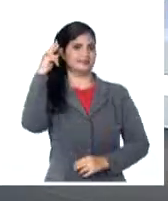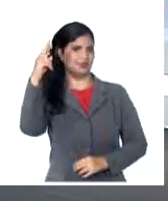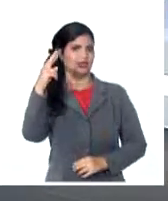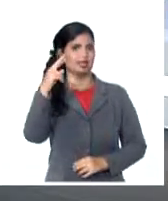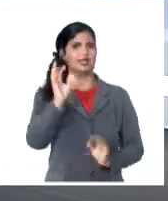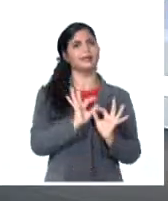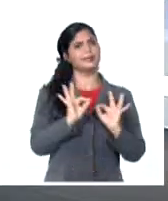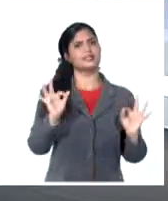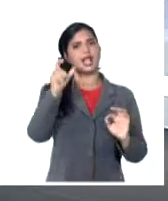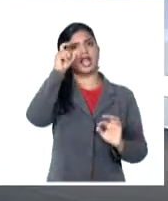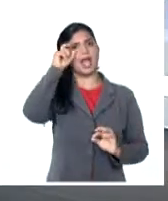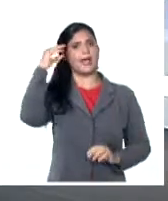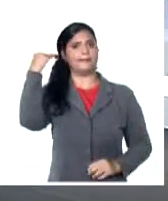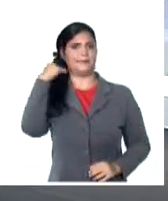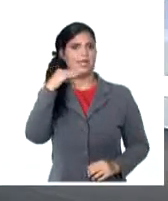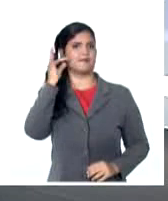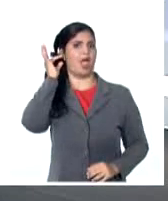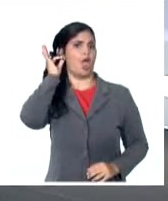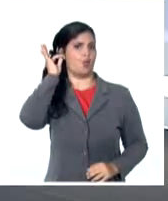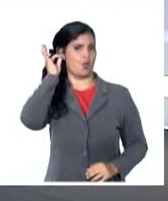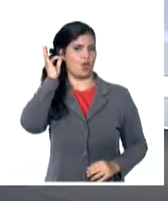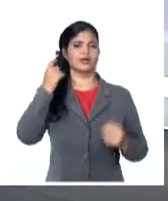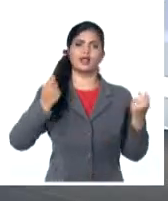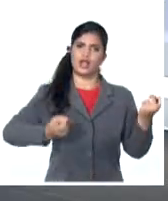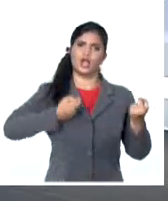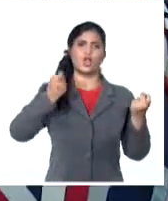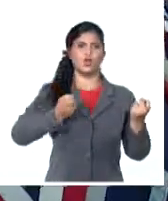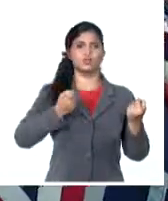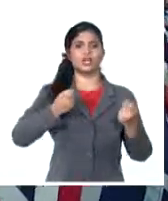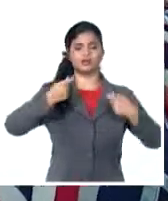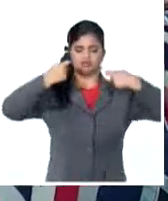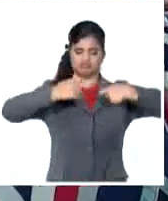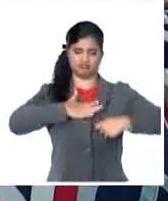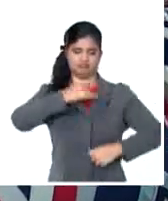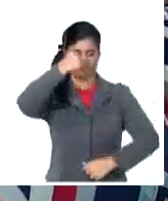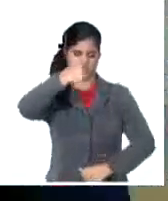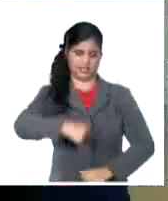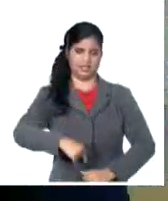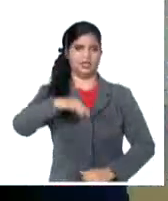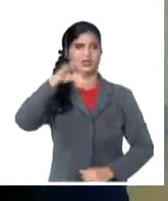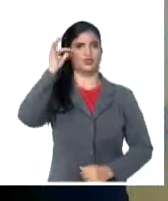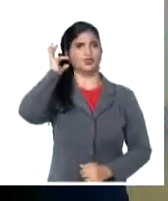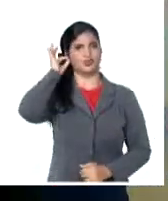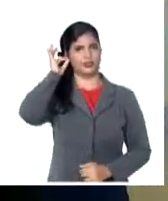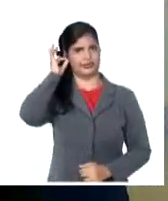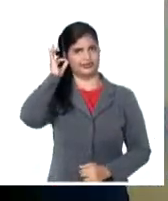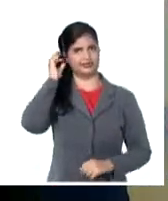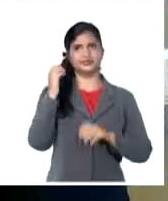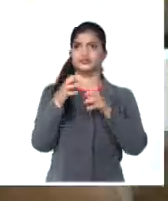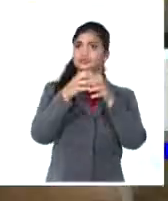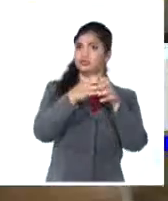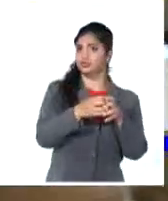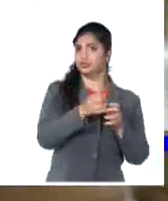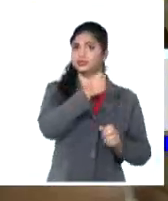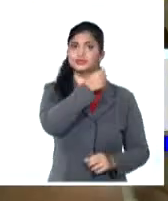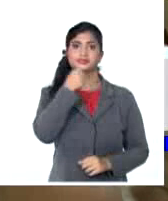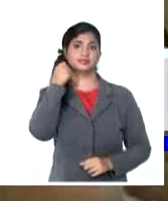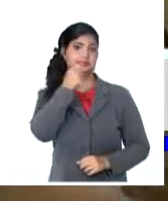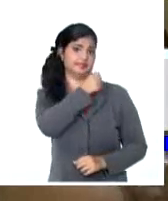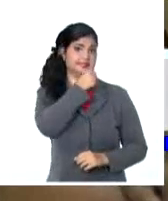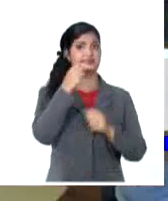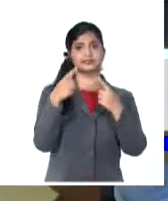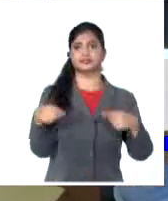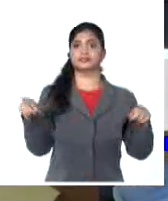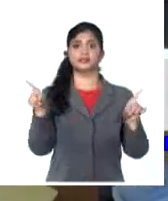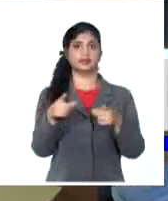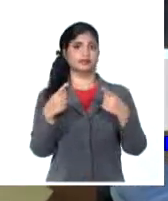Espín, luchadora incansable por los derechos de la mujer. Con la interpretación de la Academia Mariana de Gonich, un momento